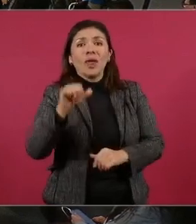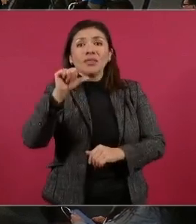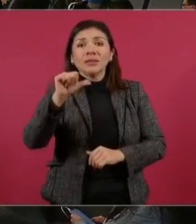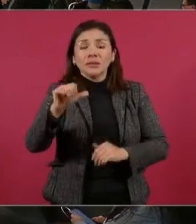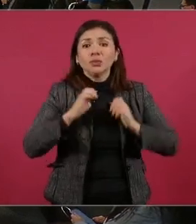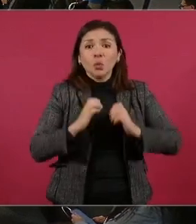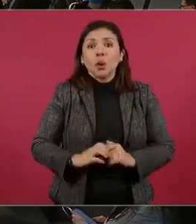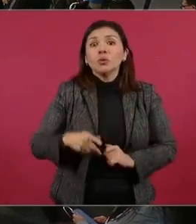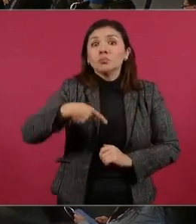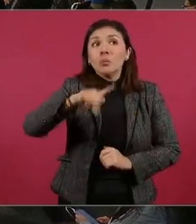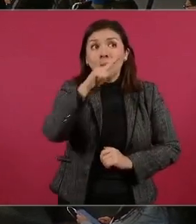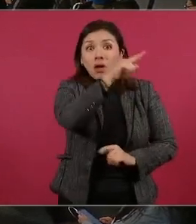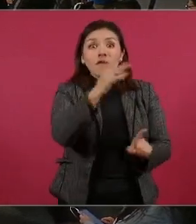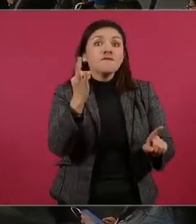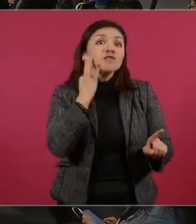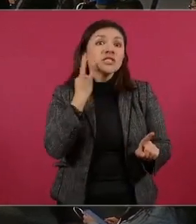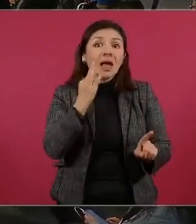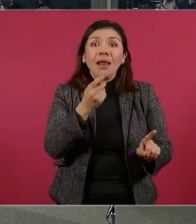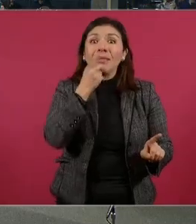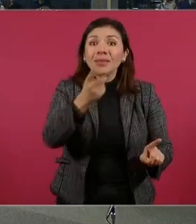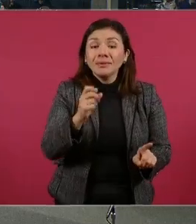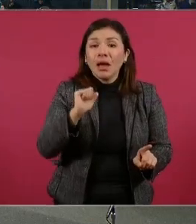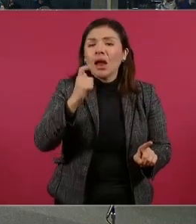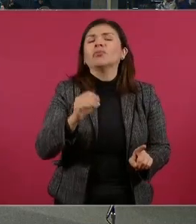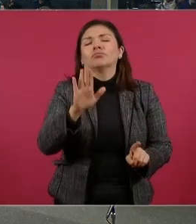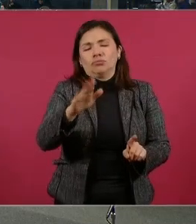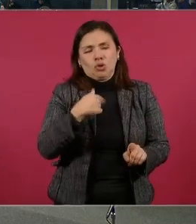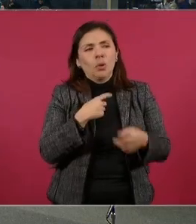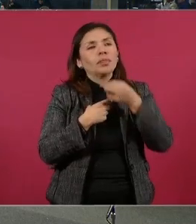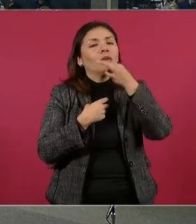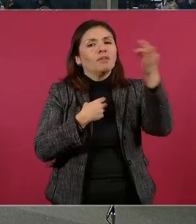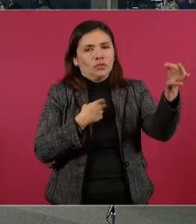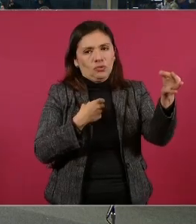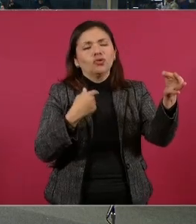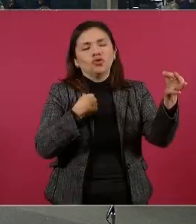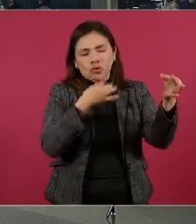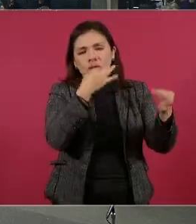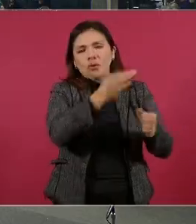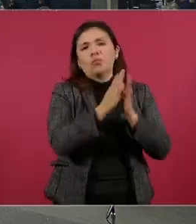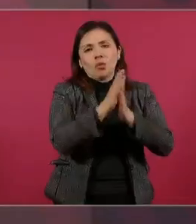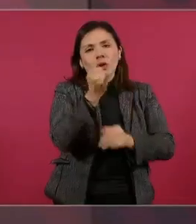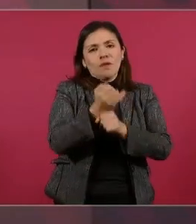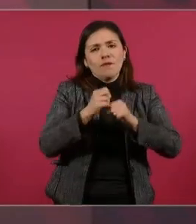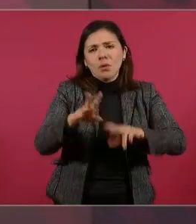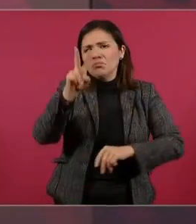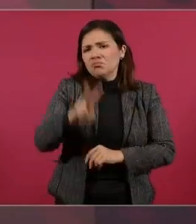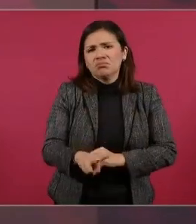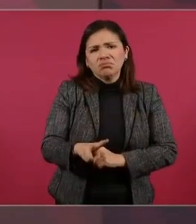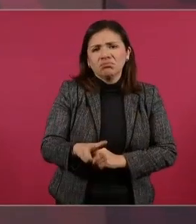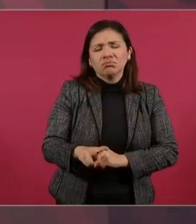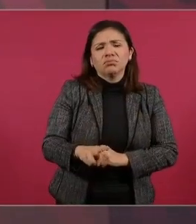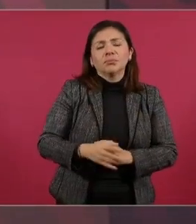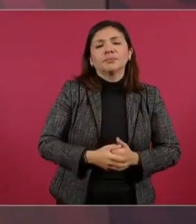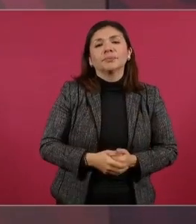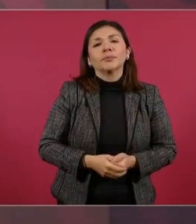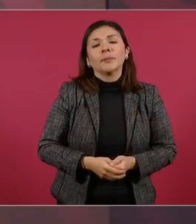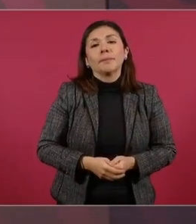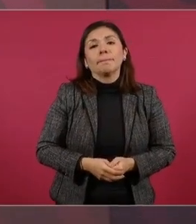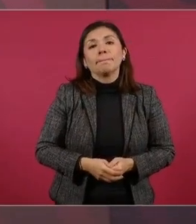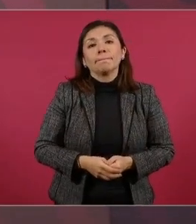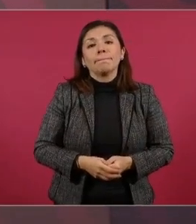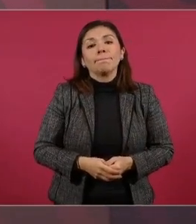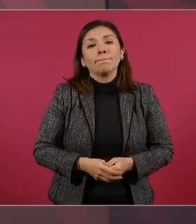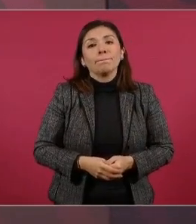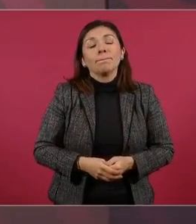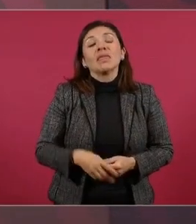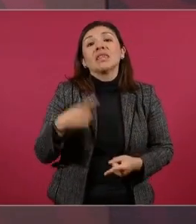entregado pero la fiscalía no vamos a pedirles no da información el curazo no sé si será orden de él no no